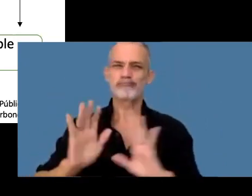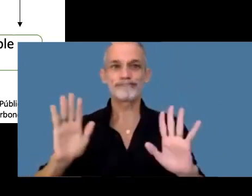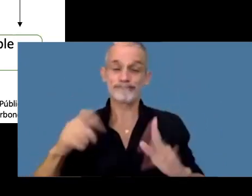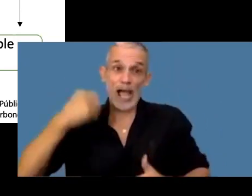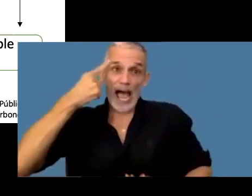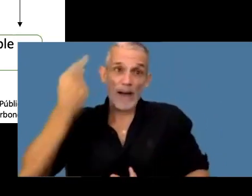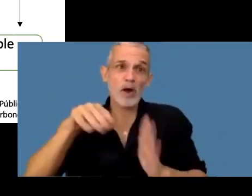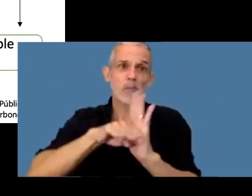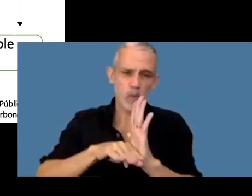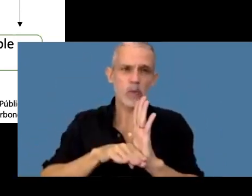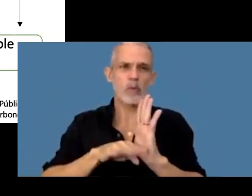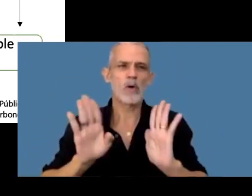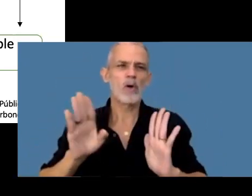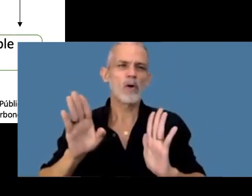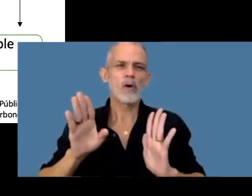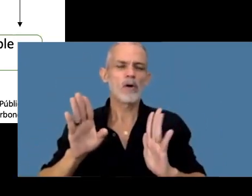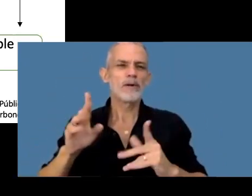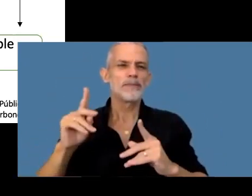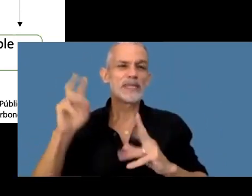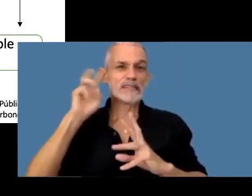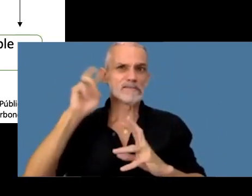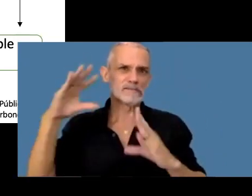planificación fiscal. ¿Te atendió bien?